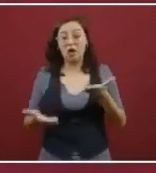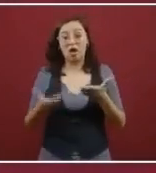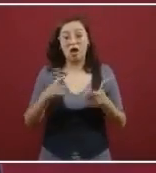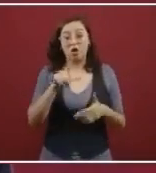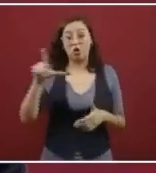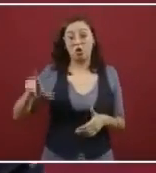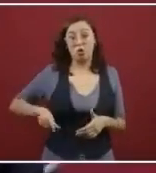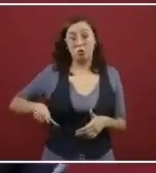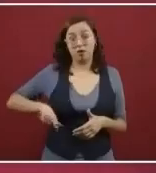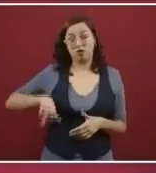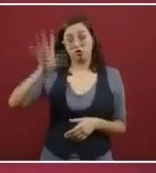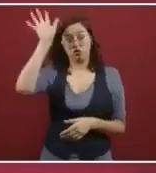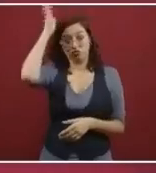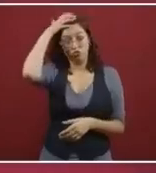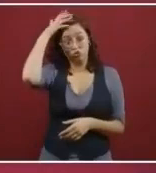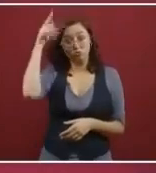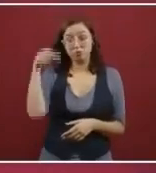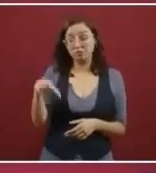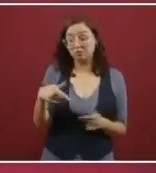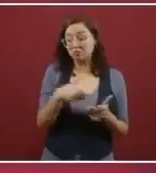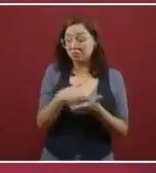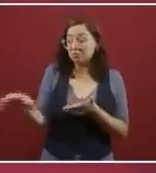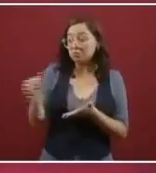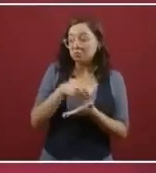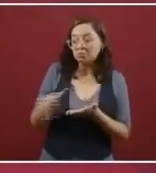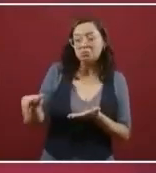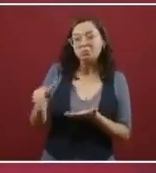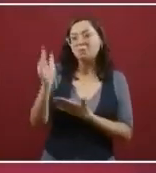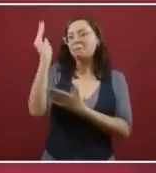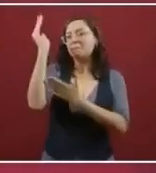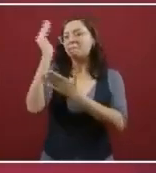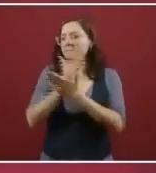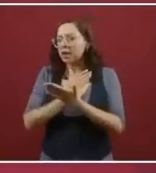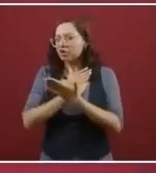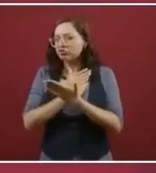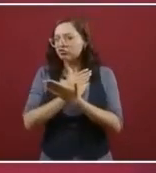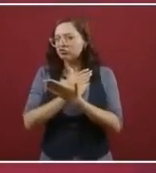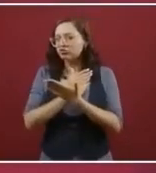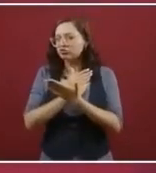O sea que no es un asunto